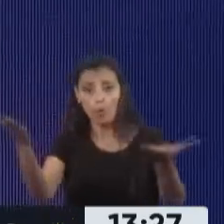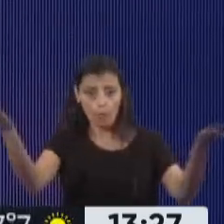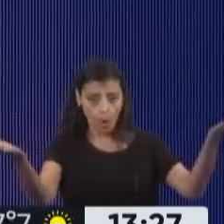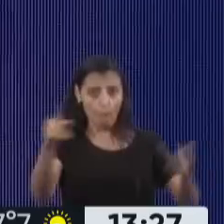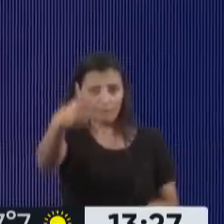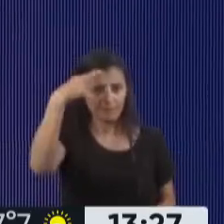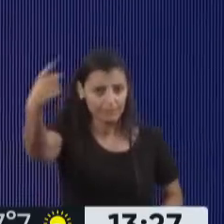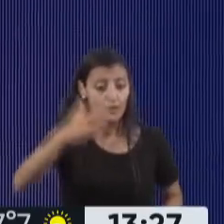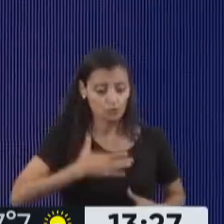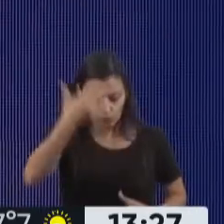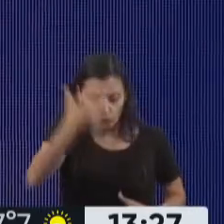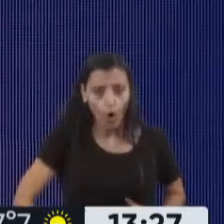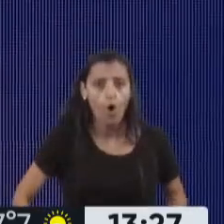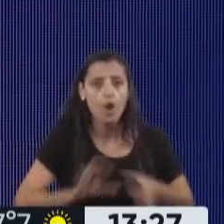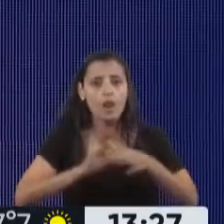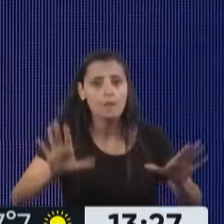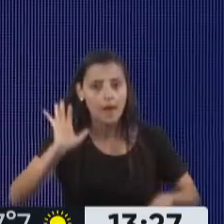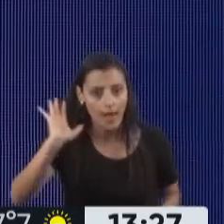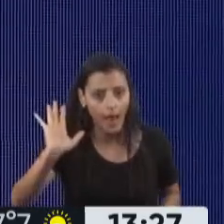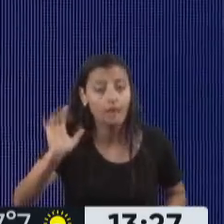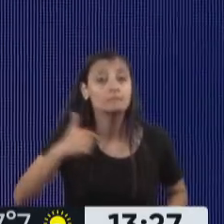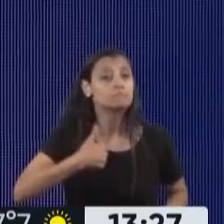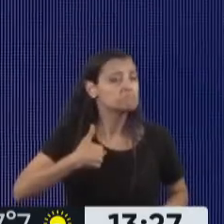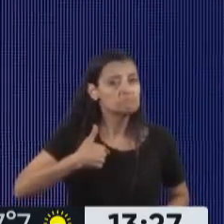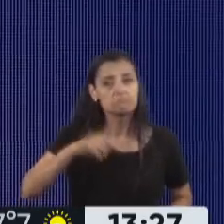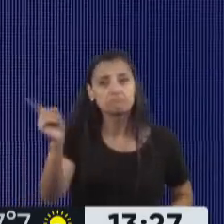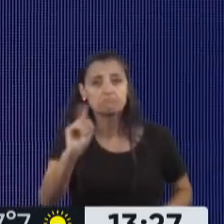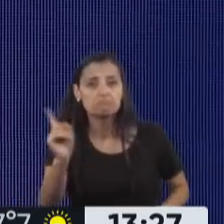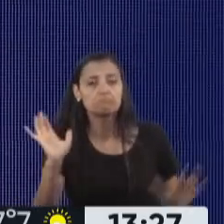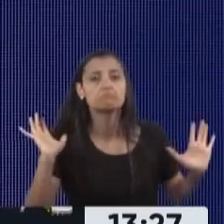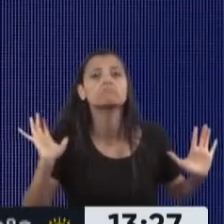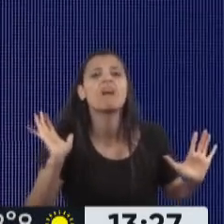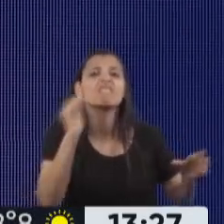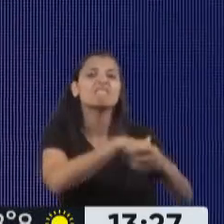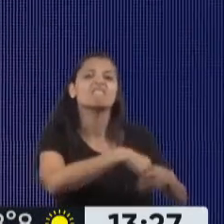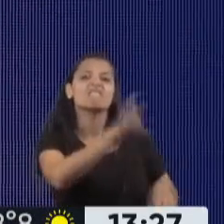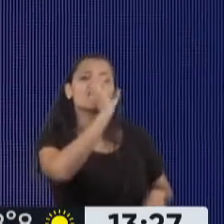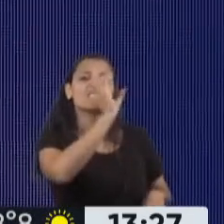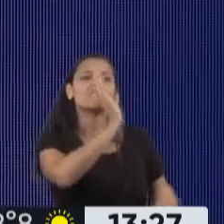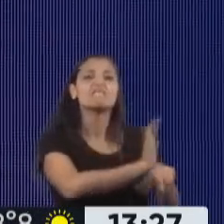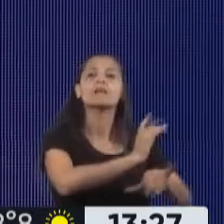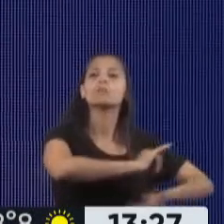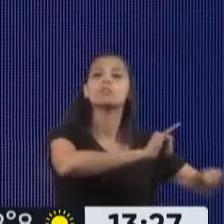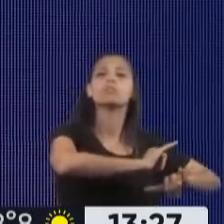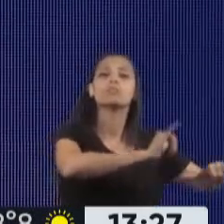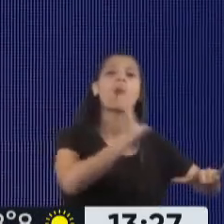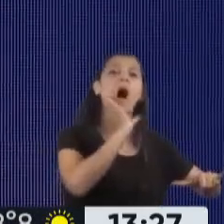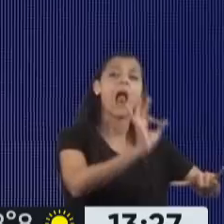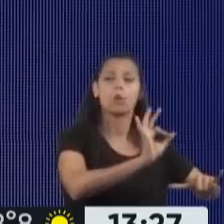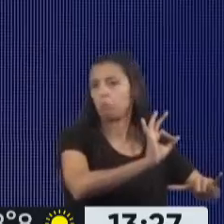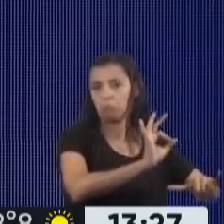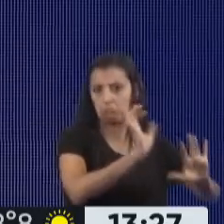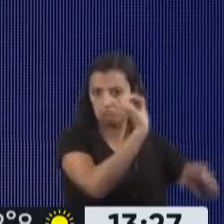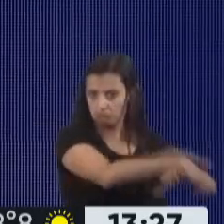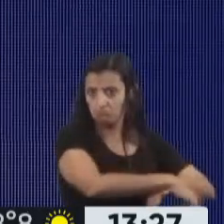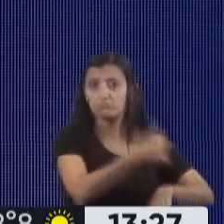imaginarán que yo, siendo liberal, no me voy a estar metiendo en fomentar algo particularmente.